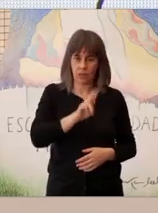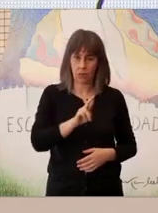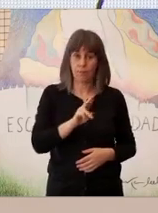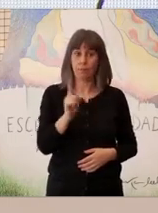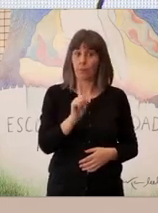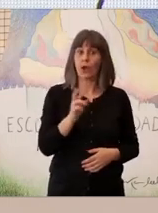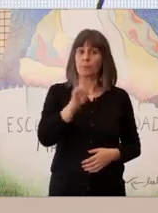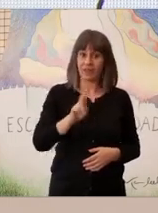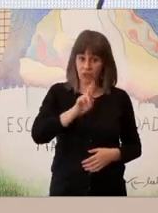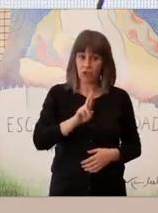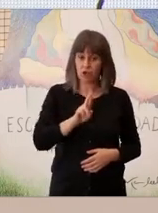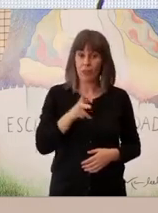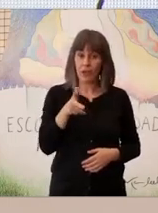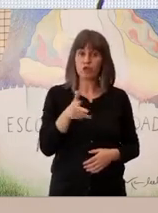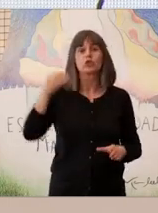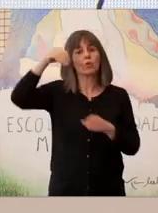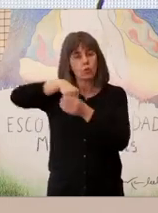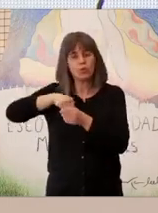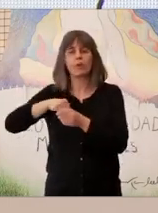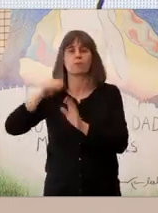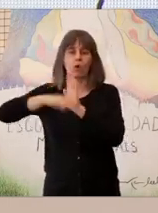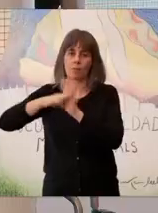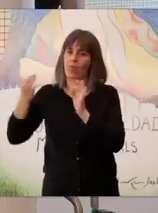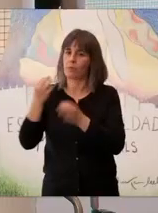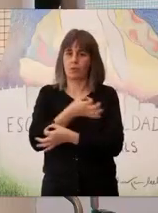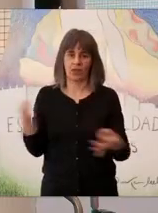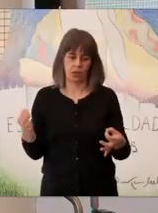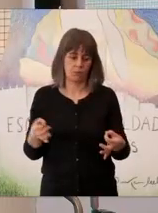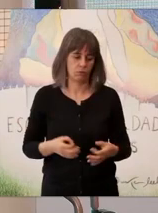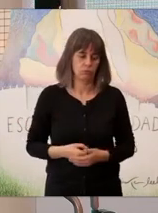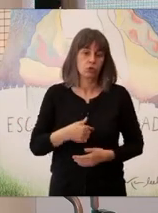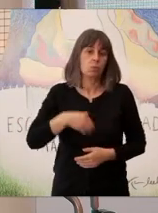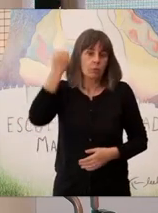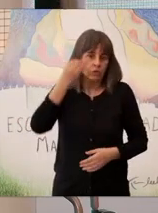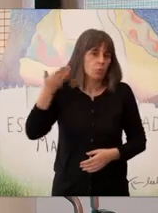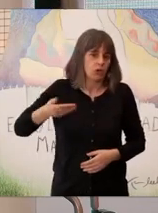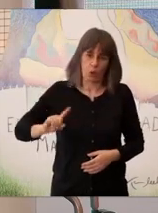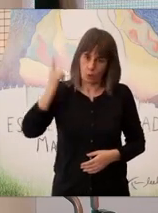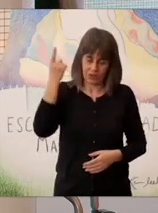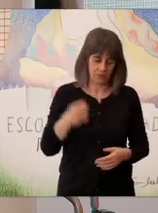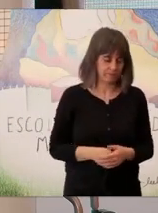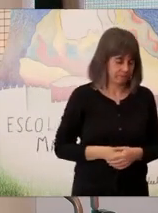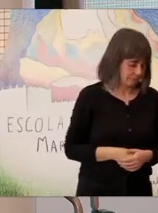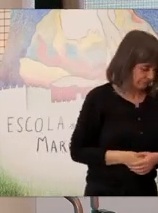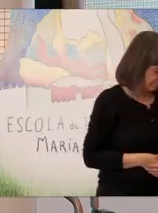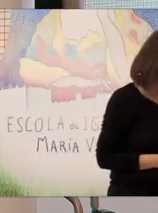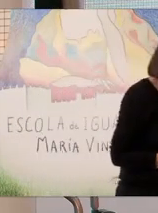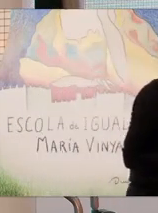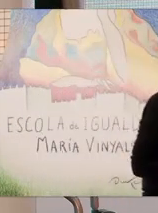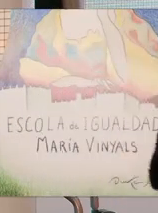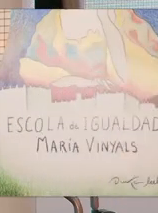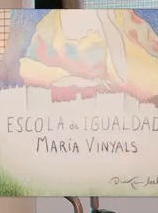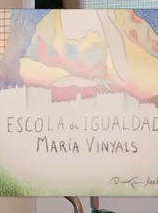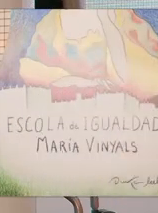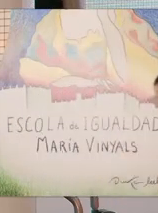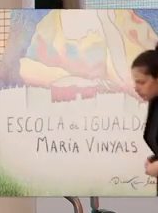esos programas y esos tratamientos, esas penas sean efectivas. A mí me parece que eso es lo más importante. No sé si querías añadir. A